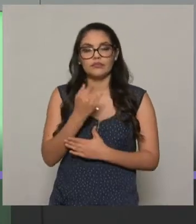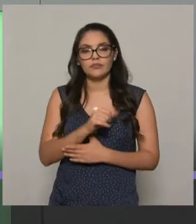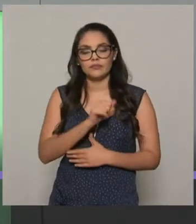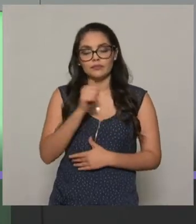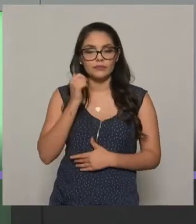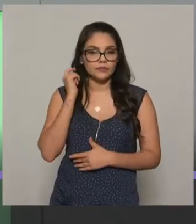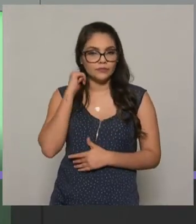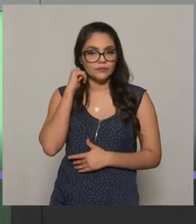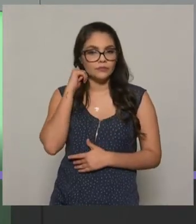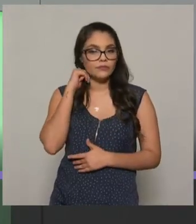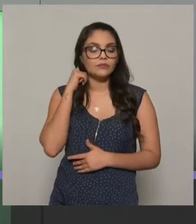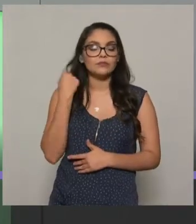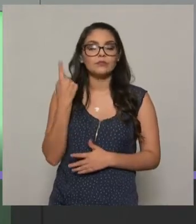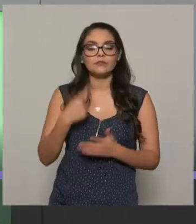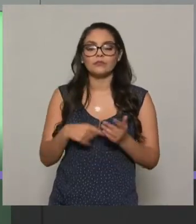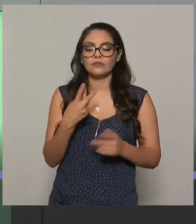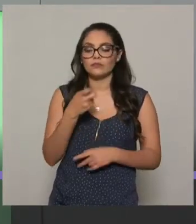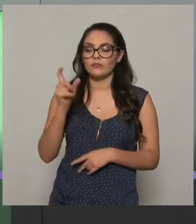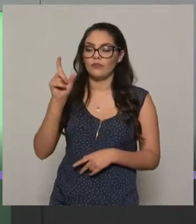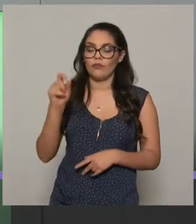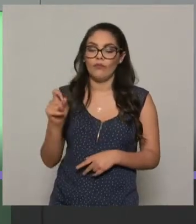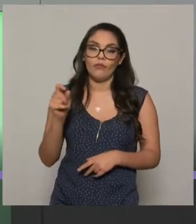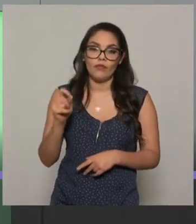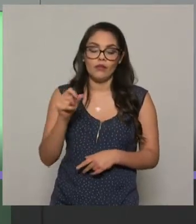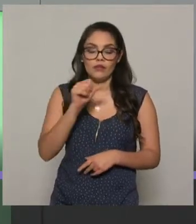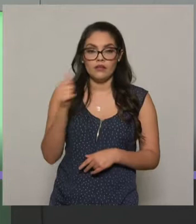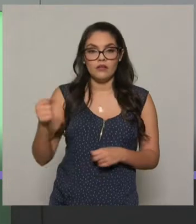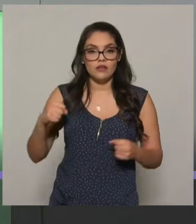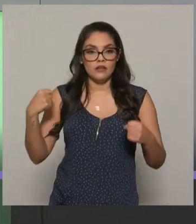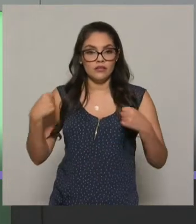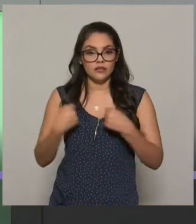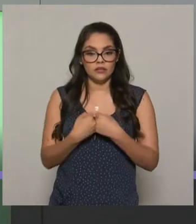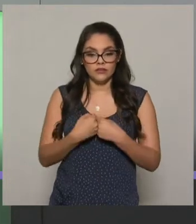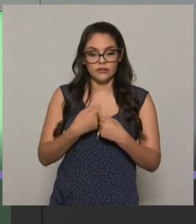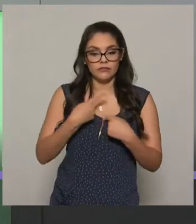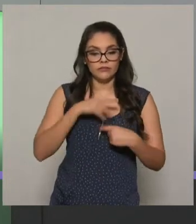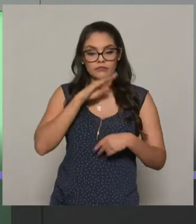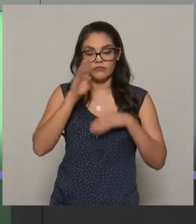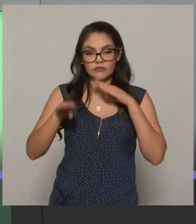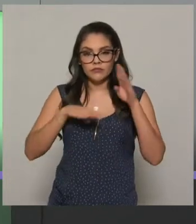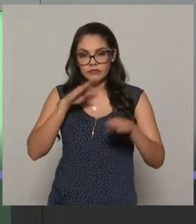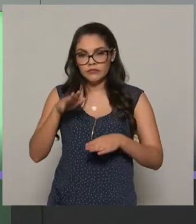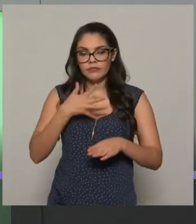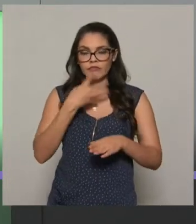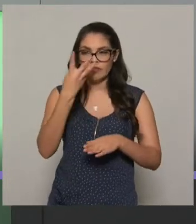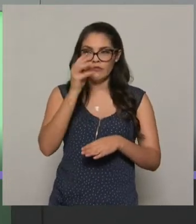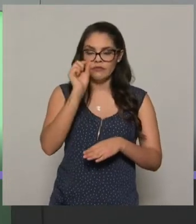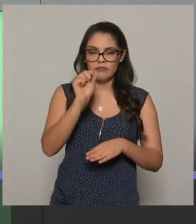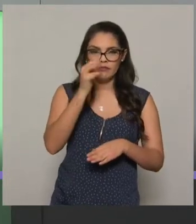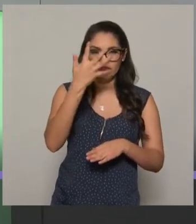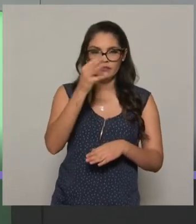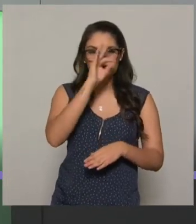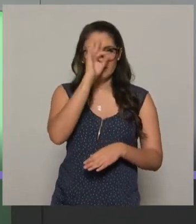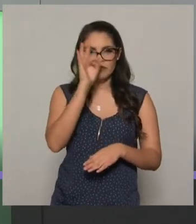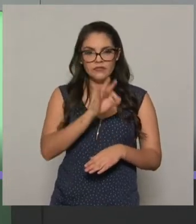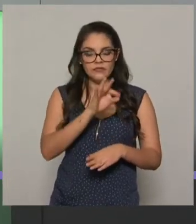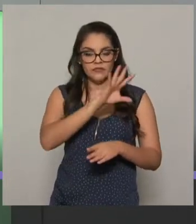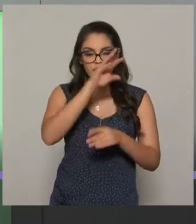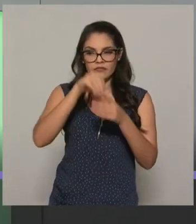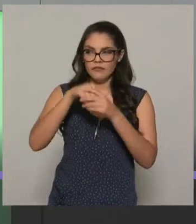19 solamente 1,220. En cuanto a los choques, las víctimas fallecidas representaron un 4.5% de las